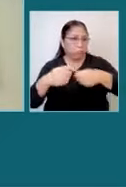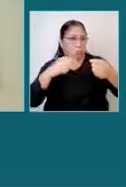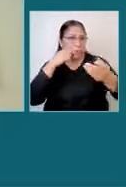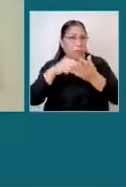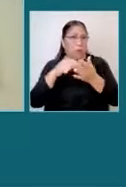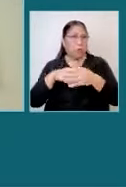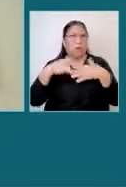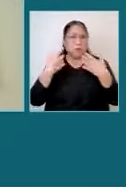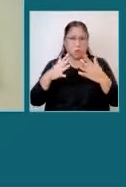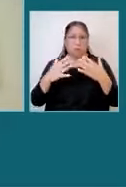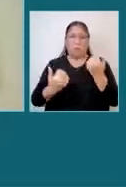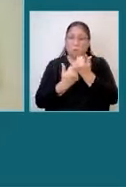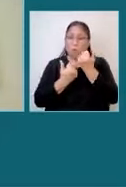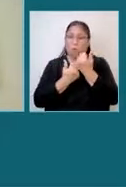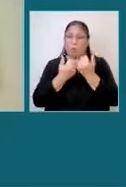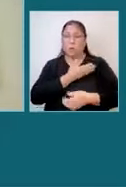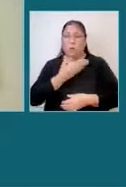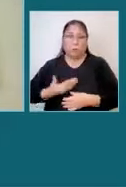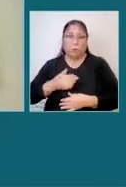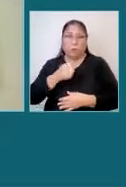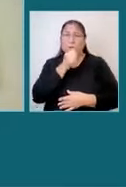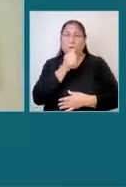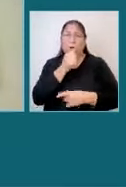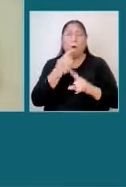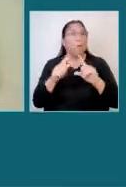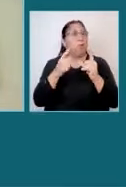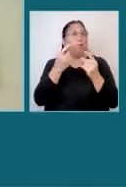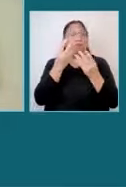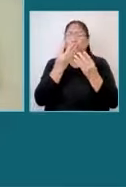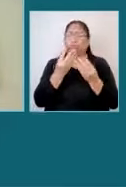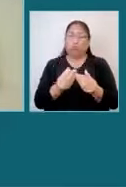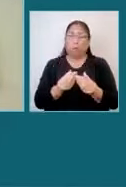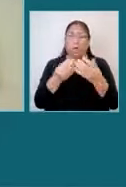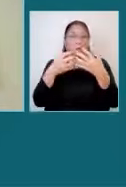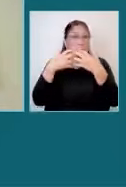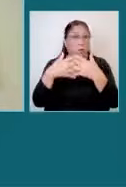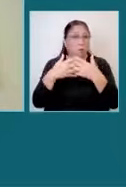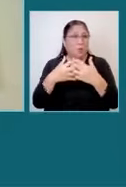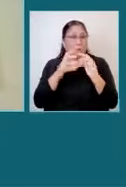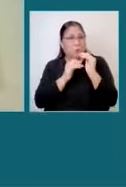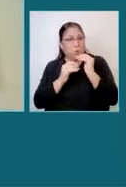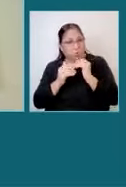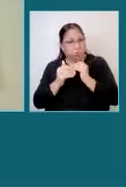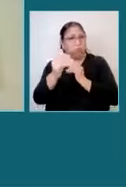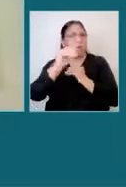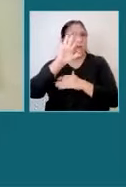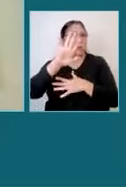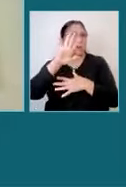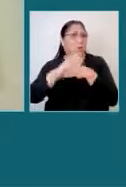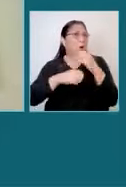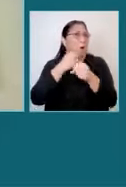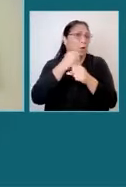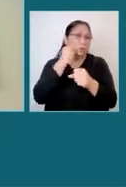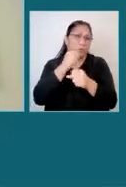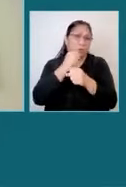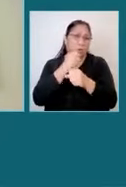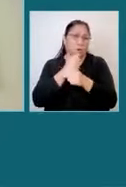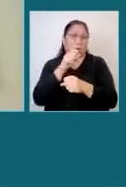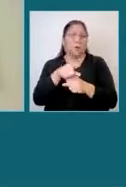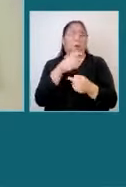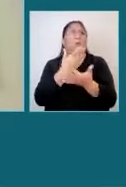recibir apoyo público y privado, solo un número muy reducido de ellas llega al quinto año de existencia. Y esto se